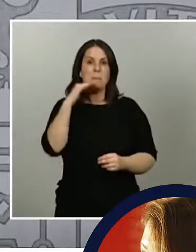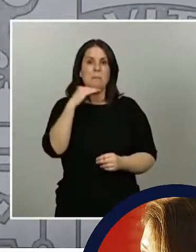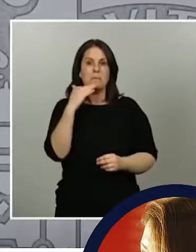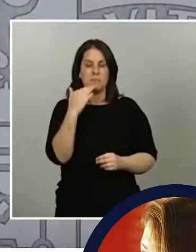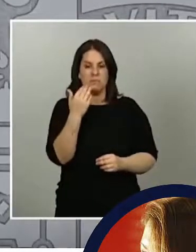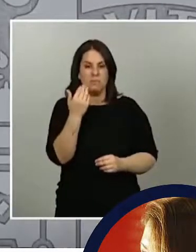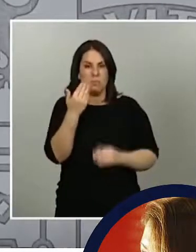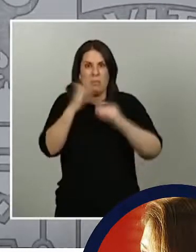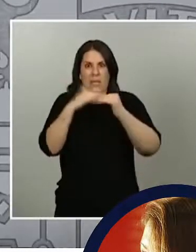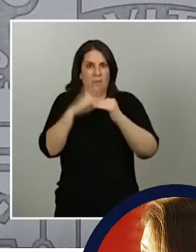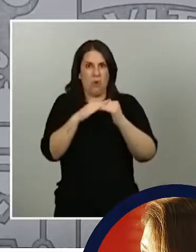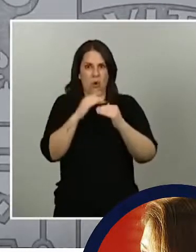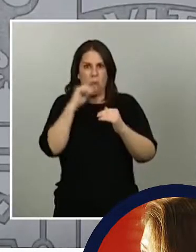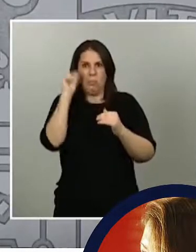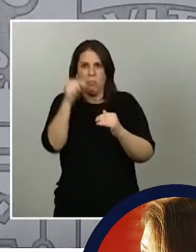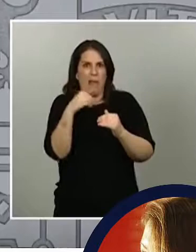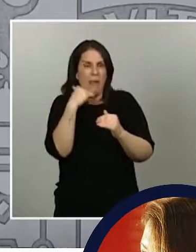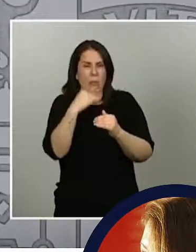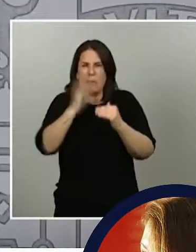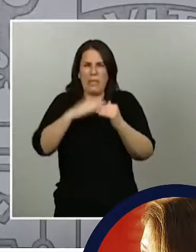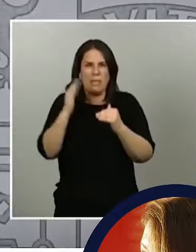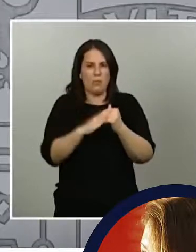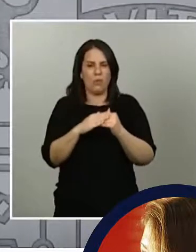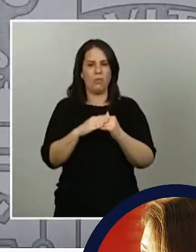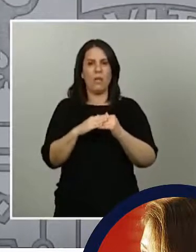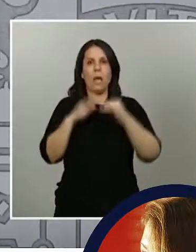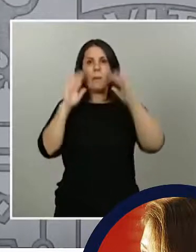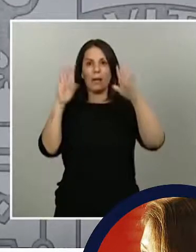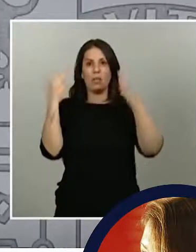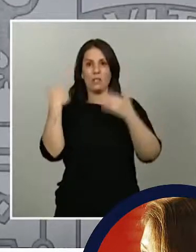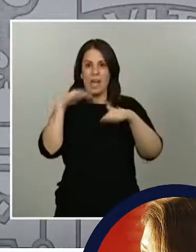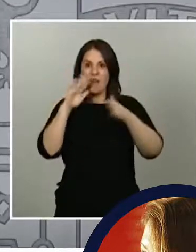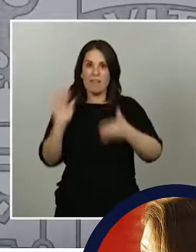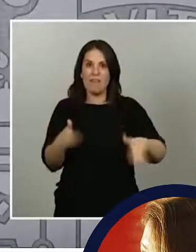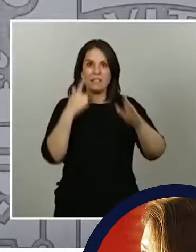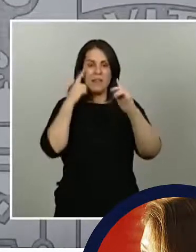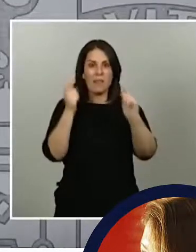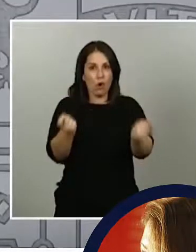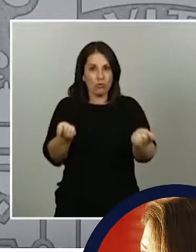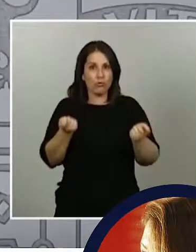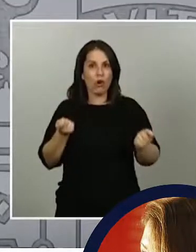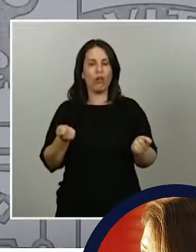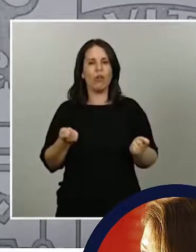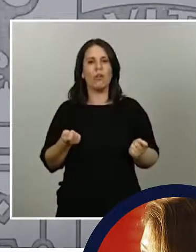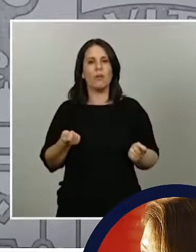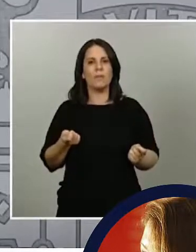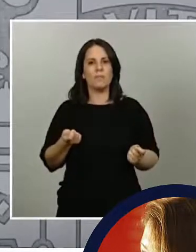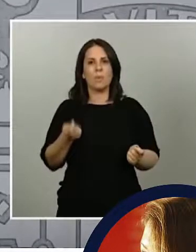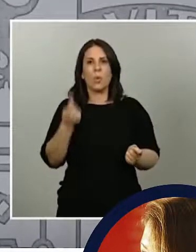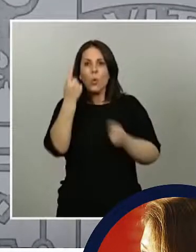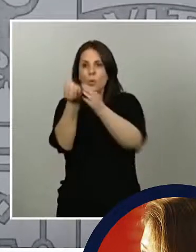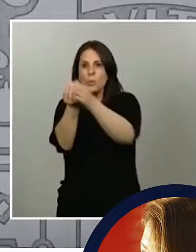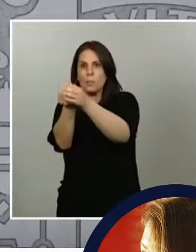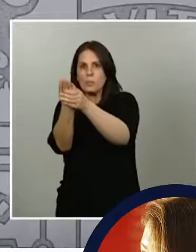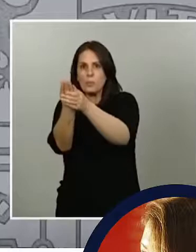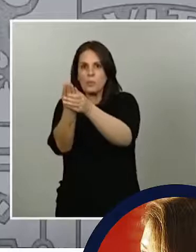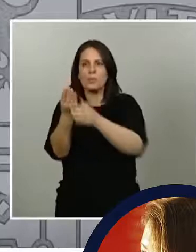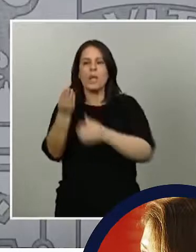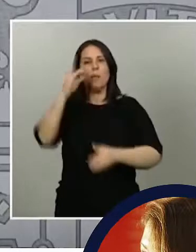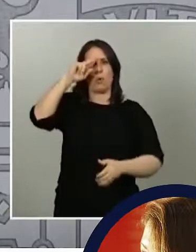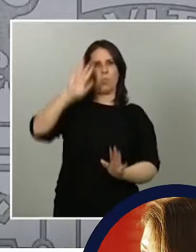Bueno, ahorita, como te comentaba, la crisis de toda España está concentrada en Madrid.